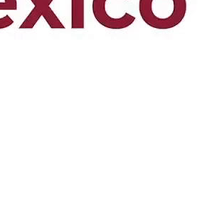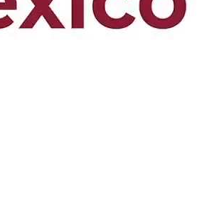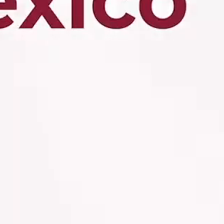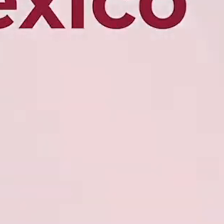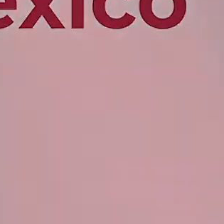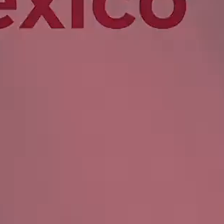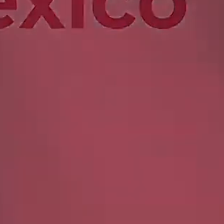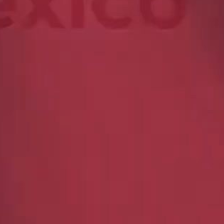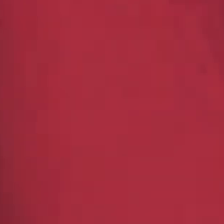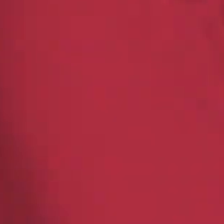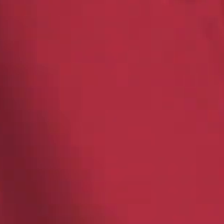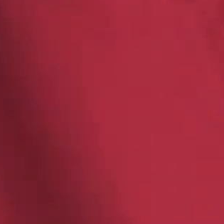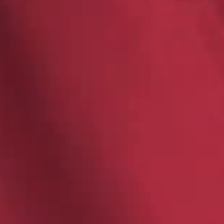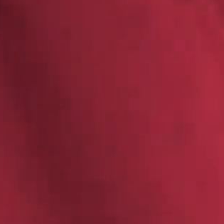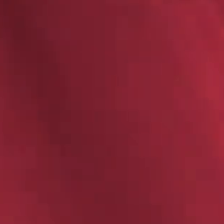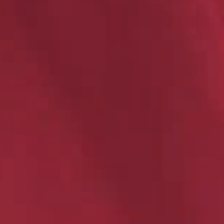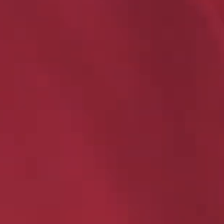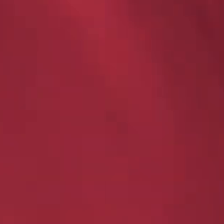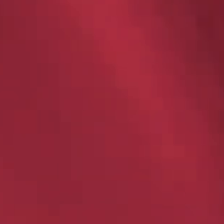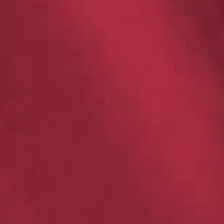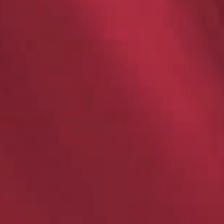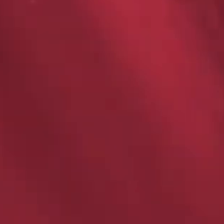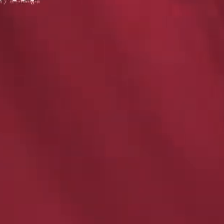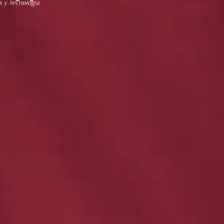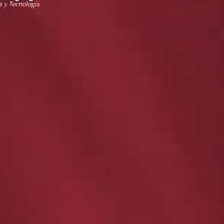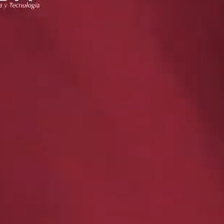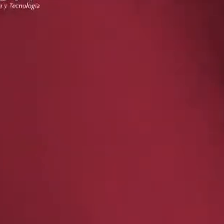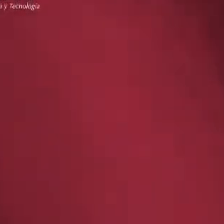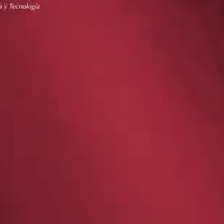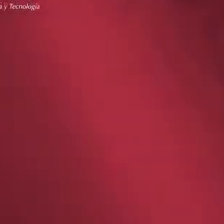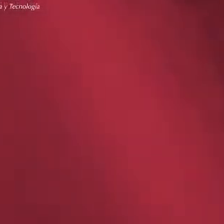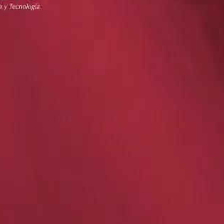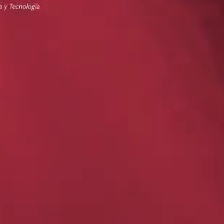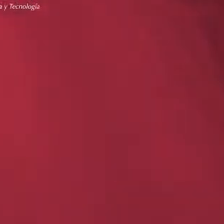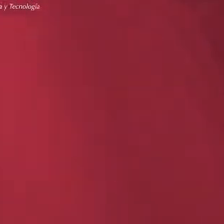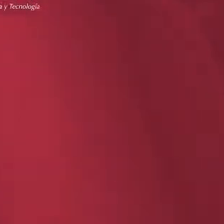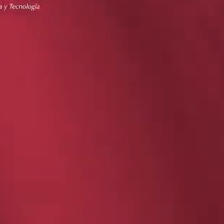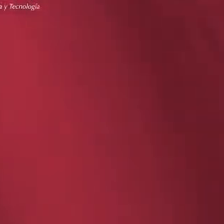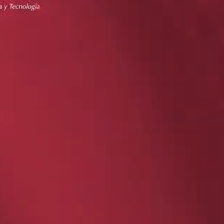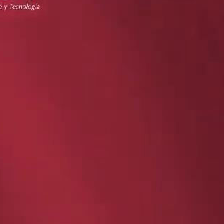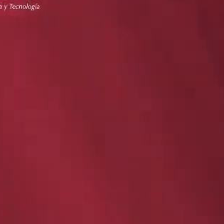Gobierno de México.